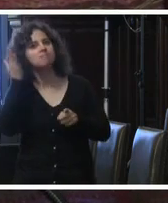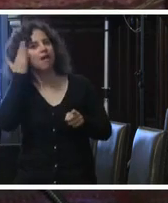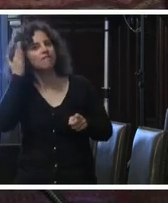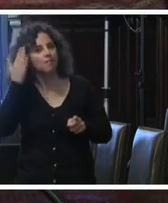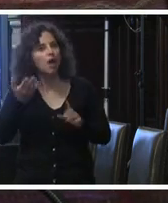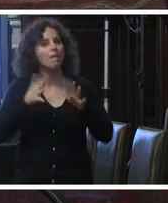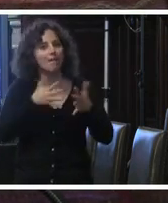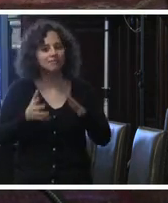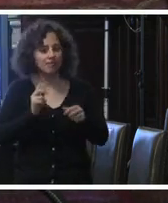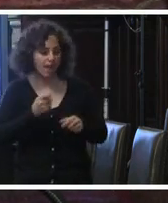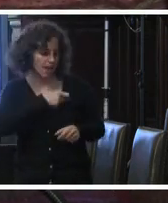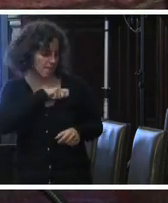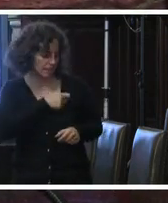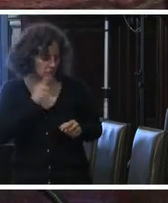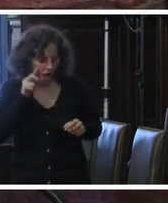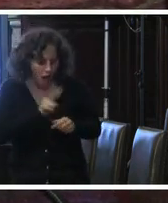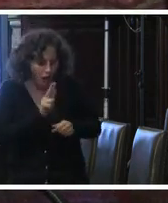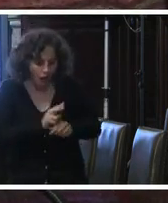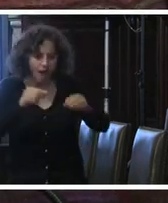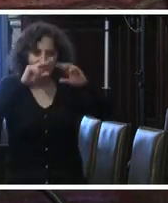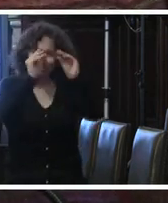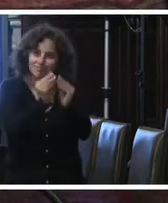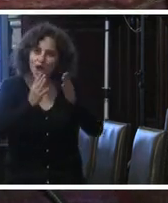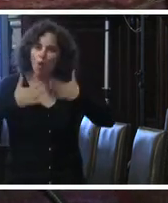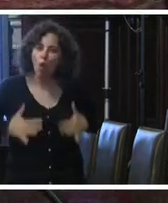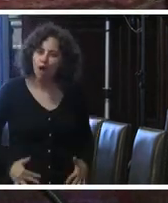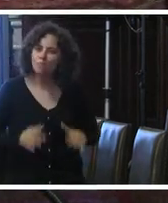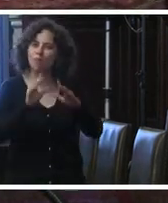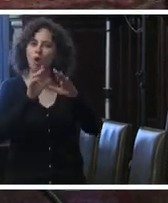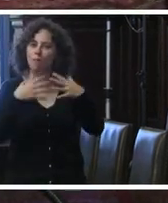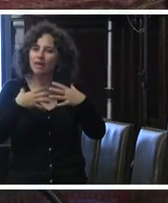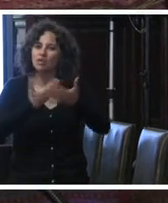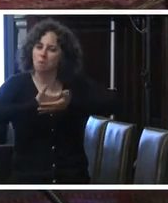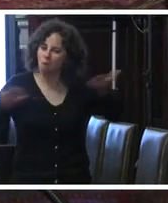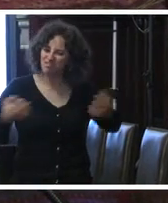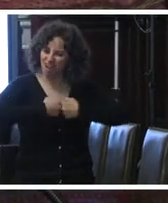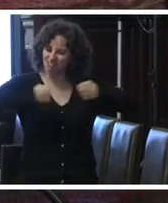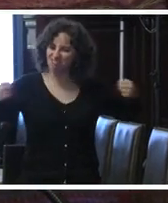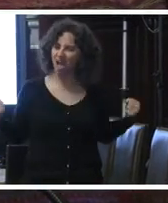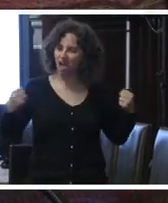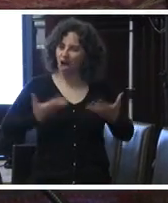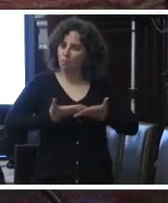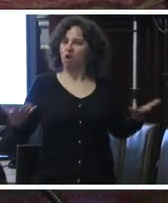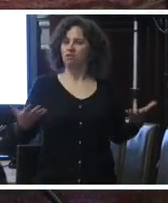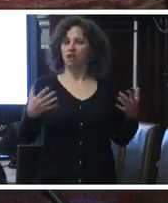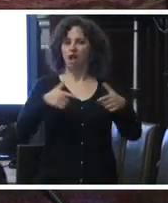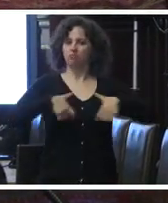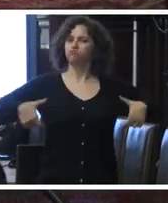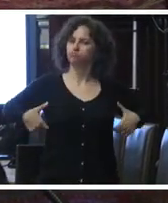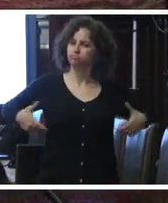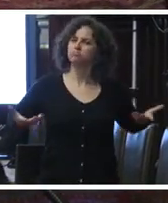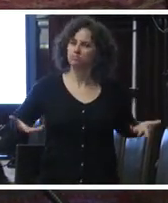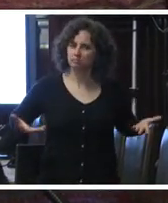de inspecciones en genitales, en pechos y también exhibición de ropas